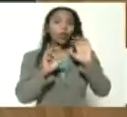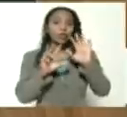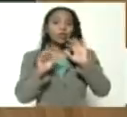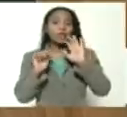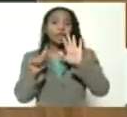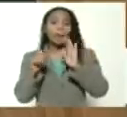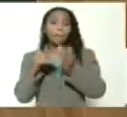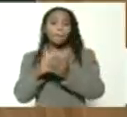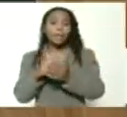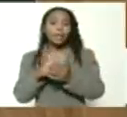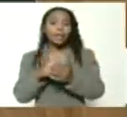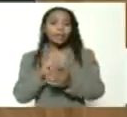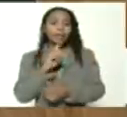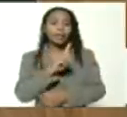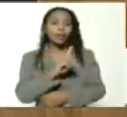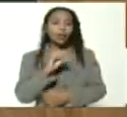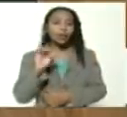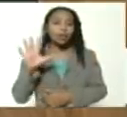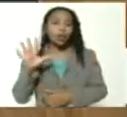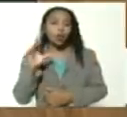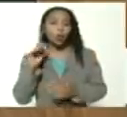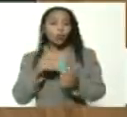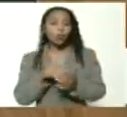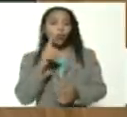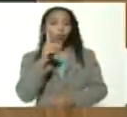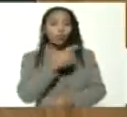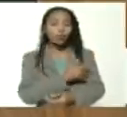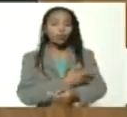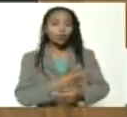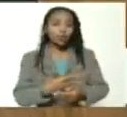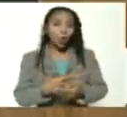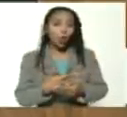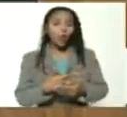786.105 casos. Se han realizado